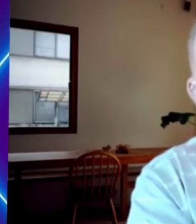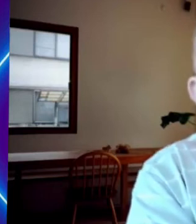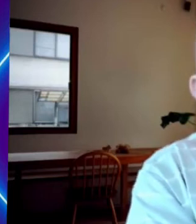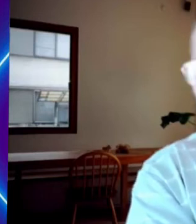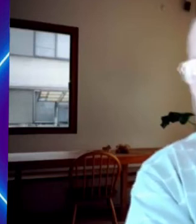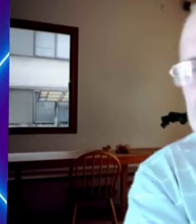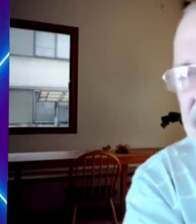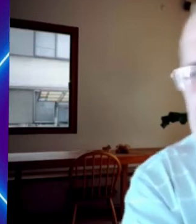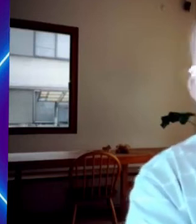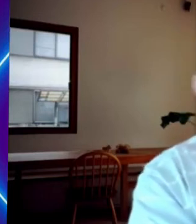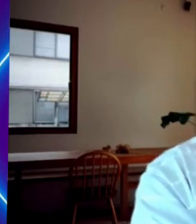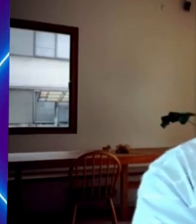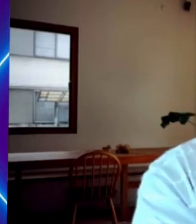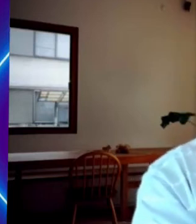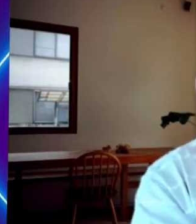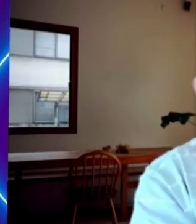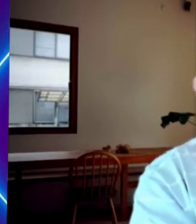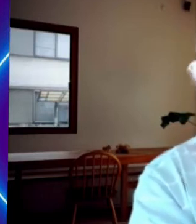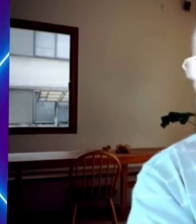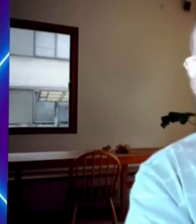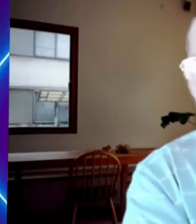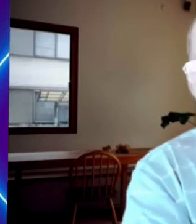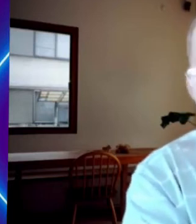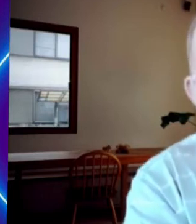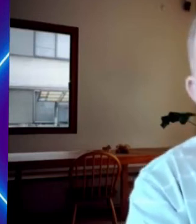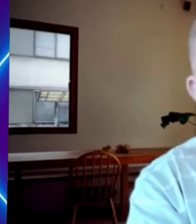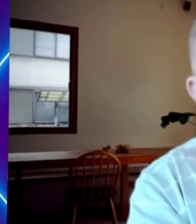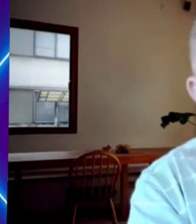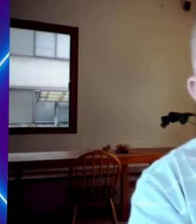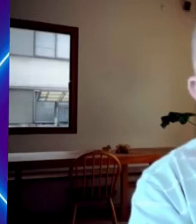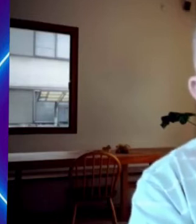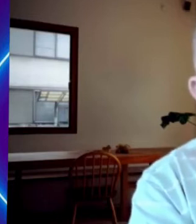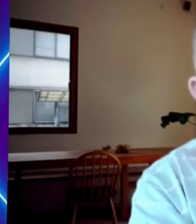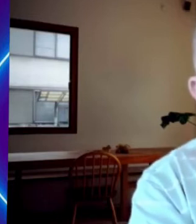Digo, ¿qué me importa a mí quien traiga la vacuna? Yo necesito vacunarme.